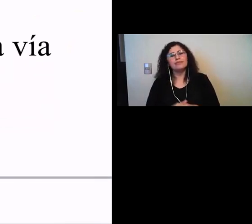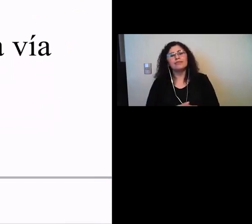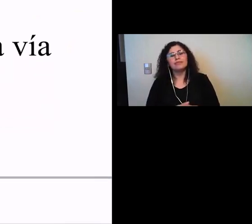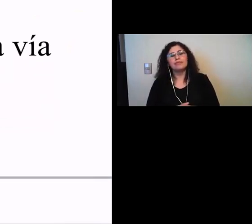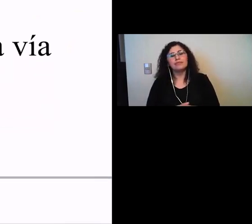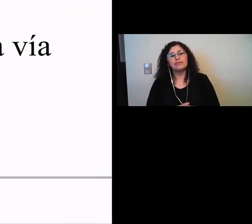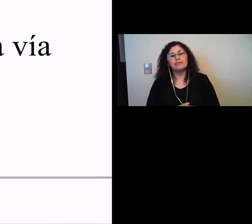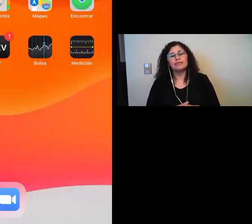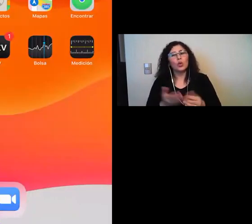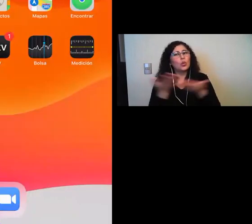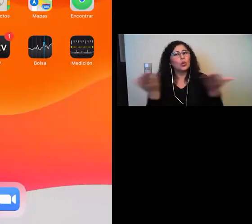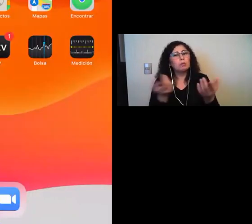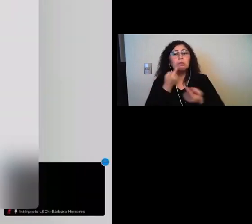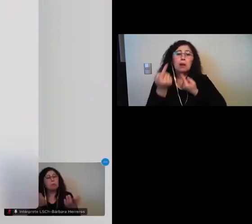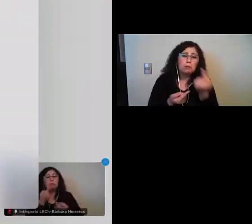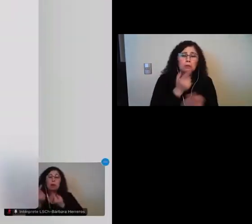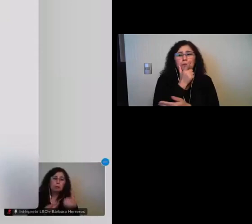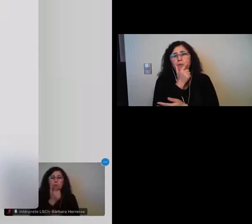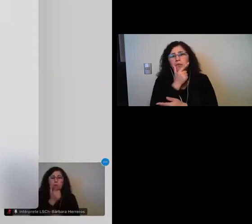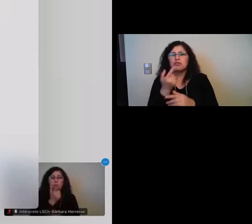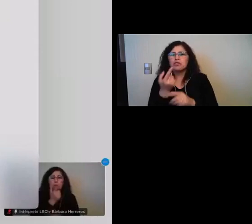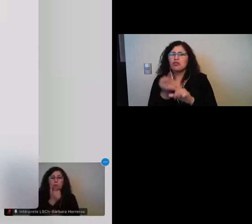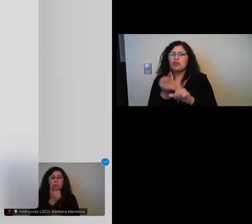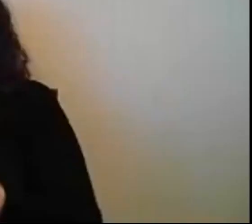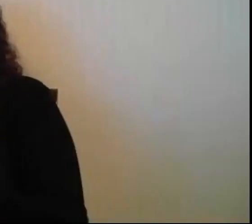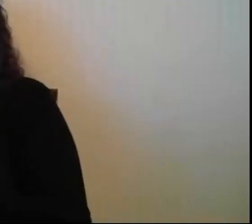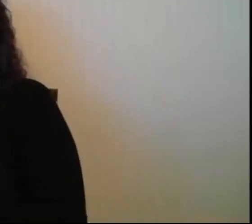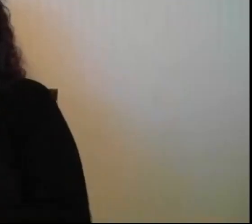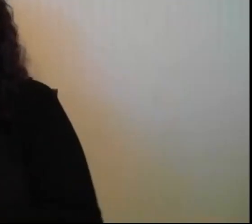dar pie a conversatorio, preguntas.